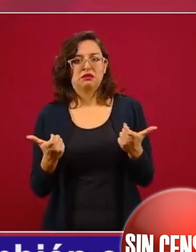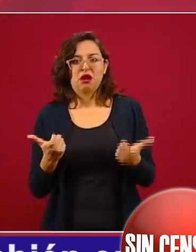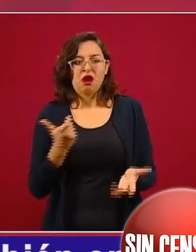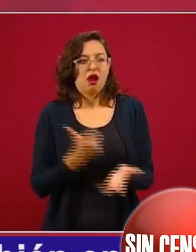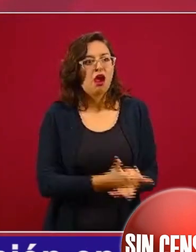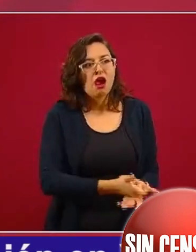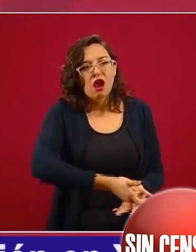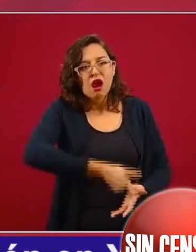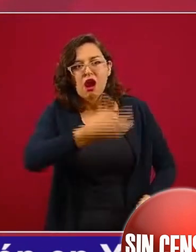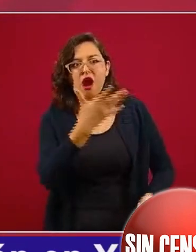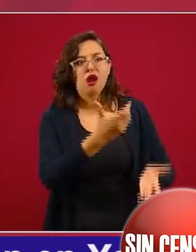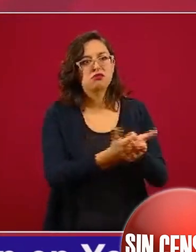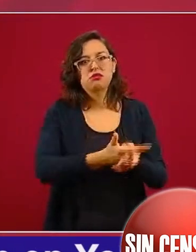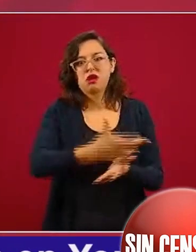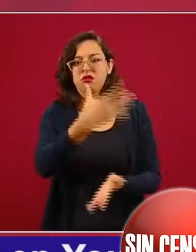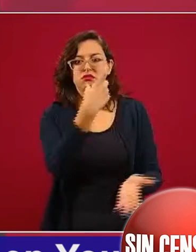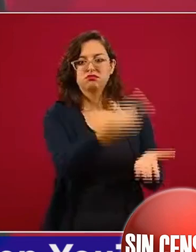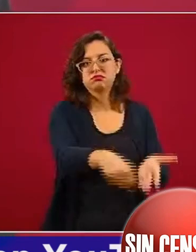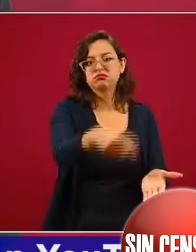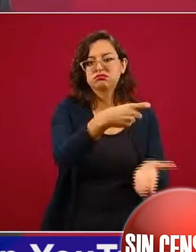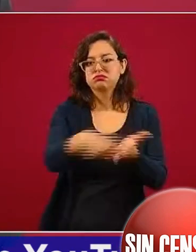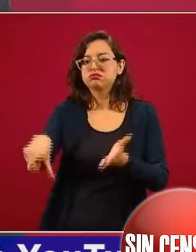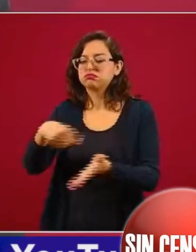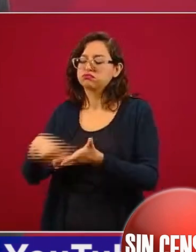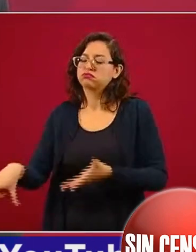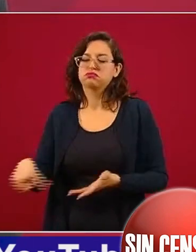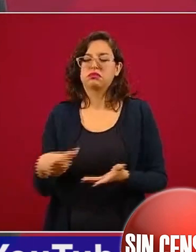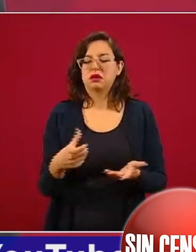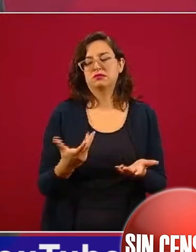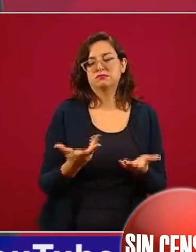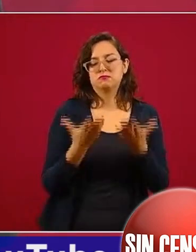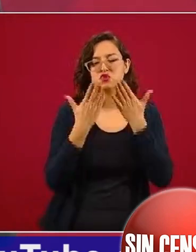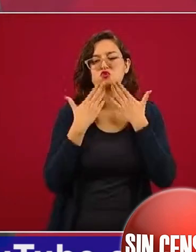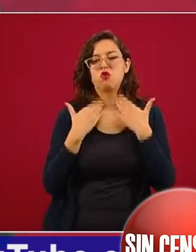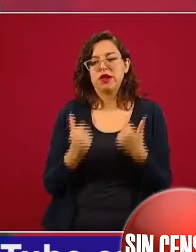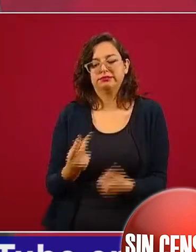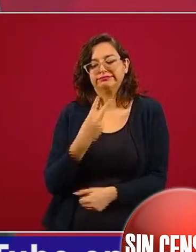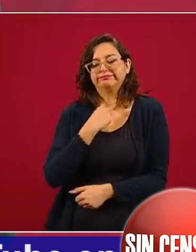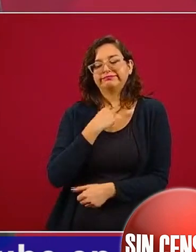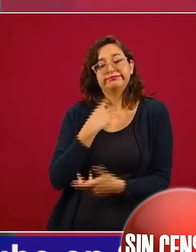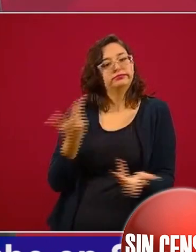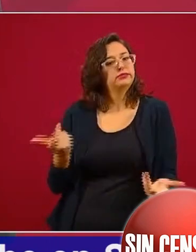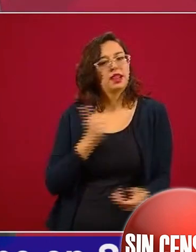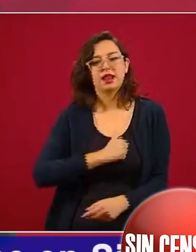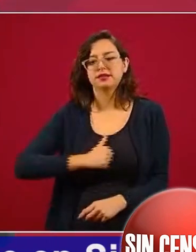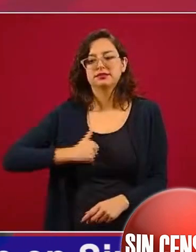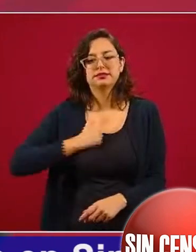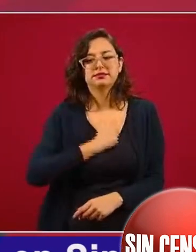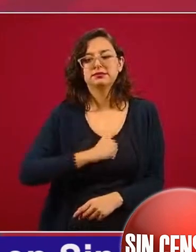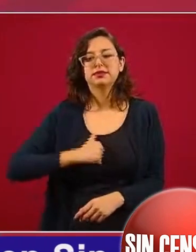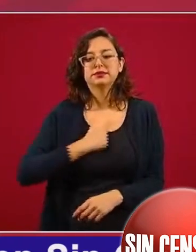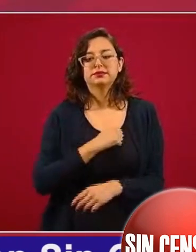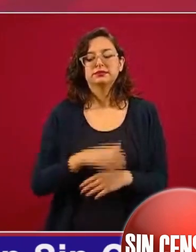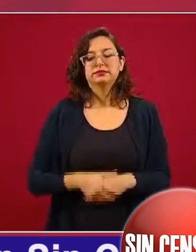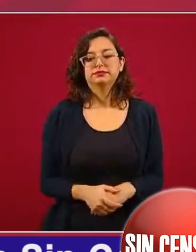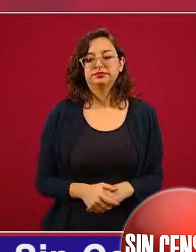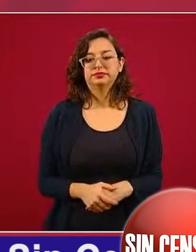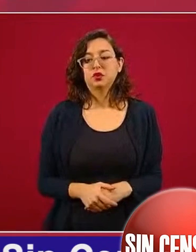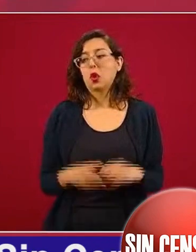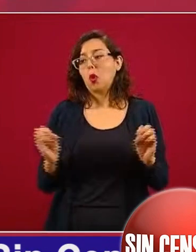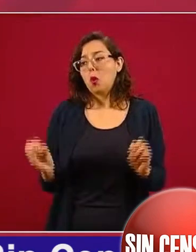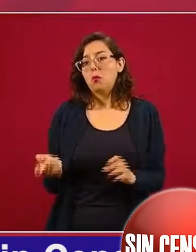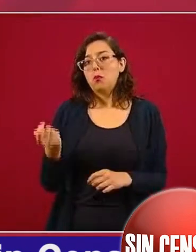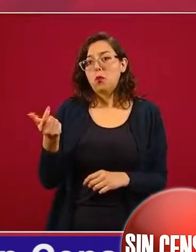para consumir otro tipo de productos, desgraciadamente, o es menor el